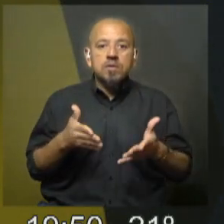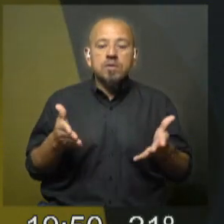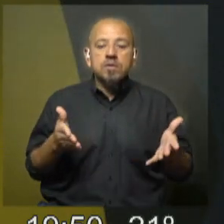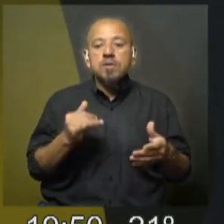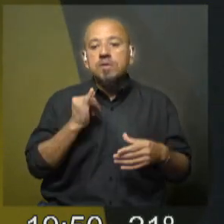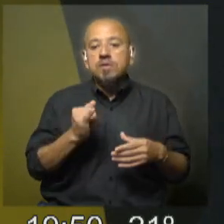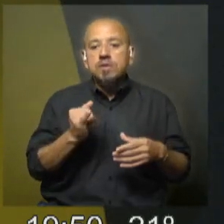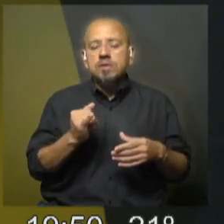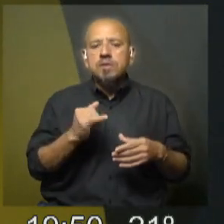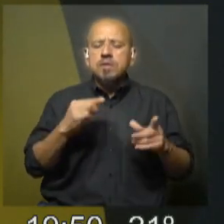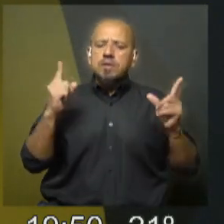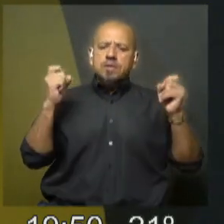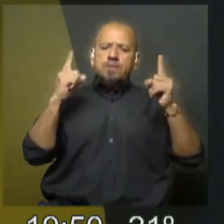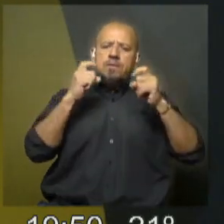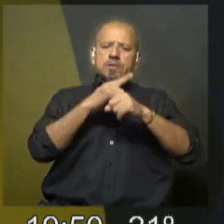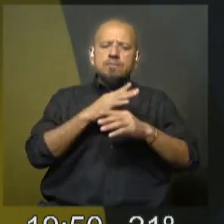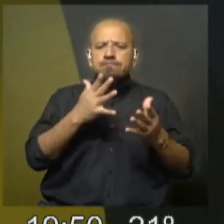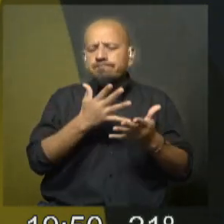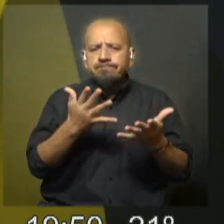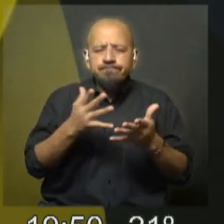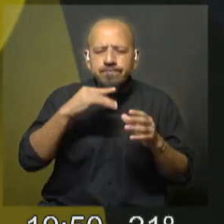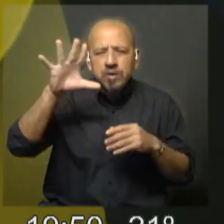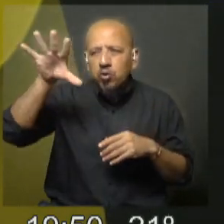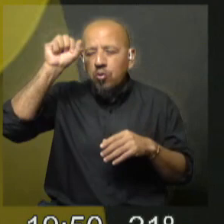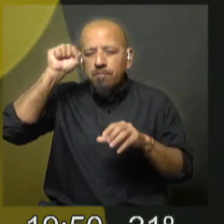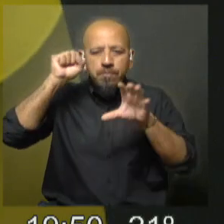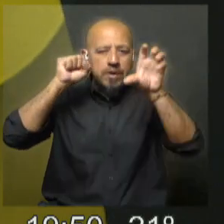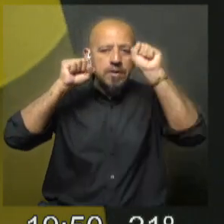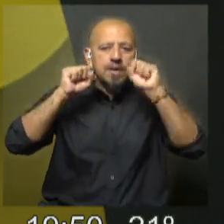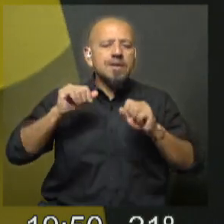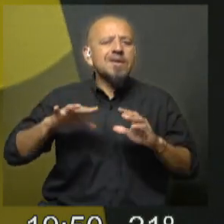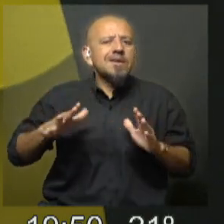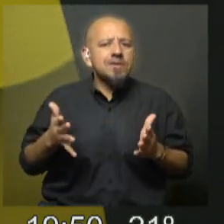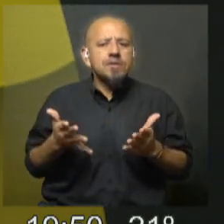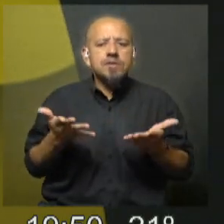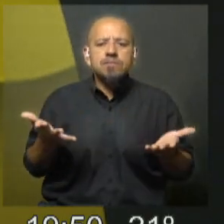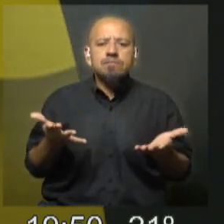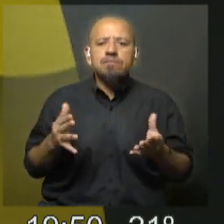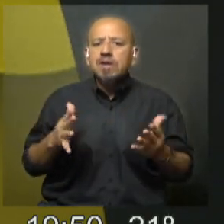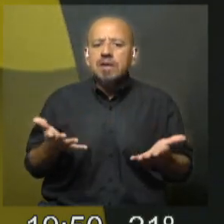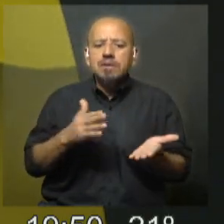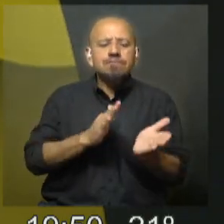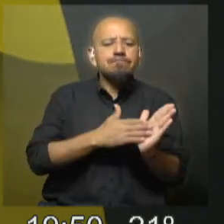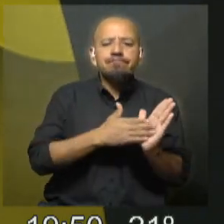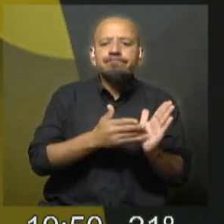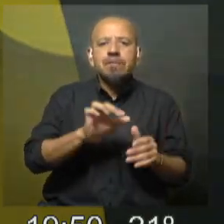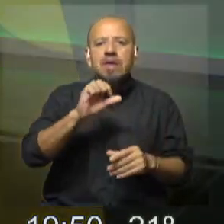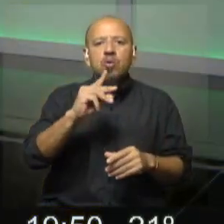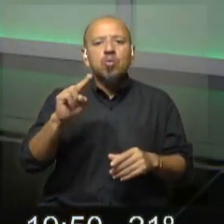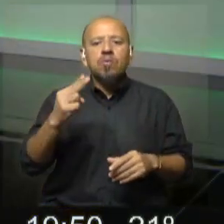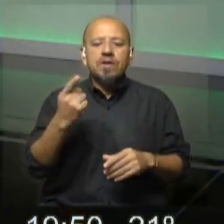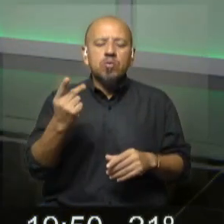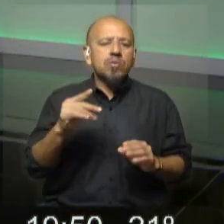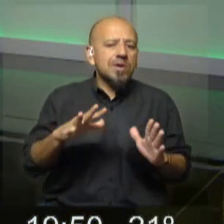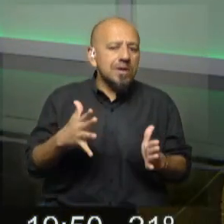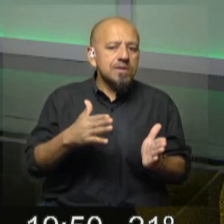un poco difícil poder entender en qué se basaba, es decir, cuál era la sustancia de EDUY21. Y en realidad lo que